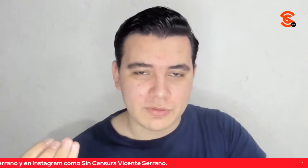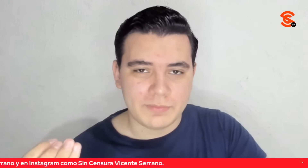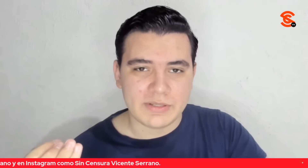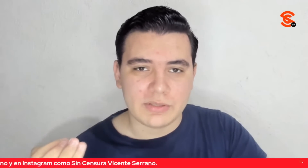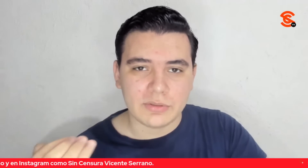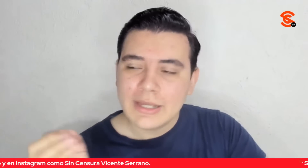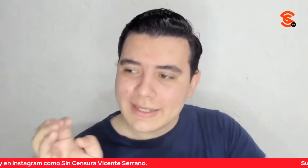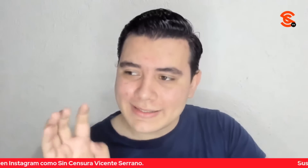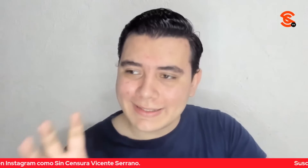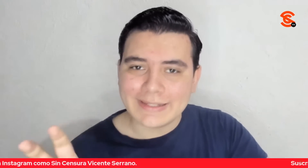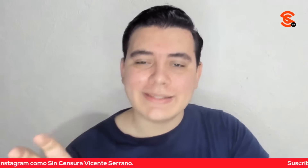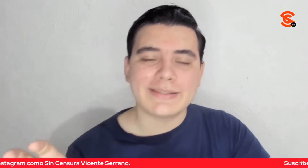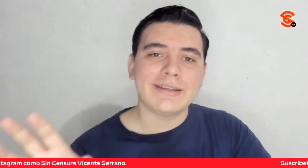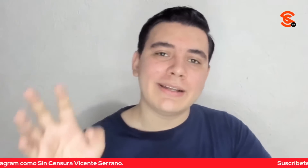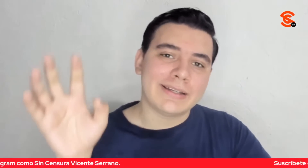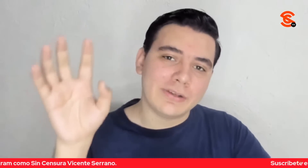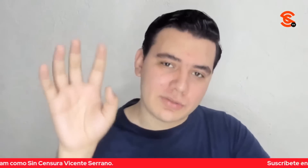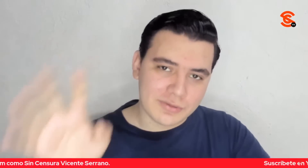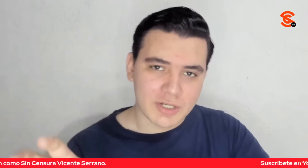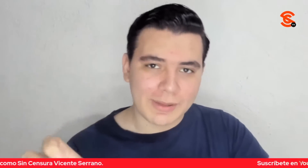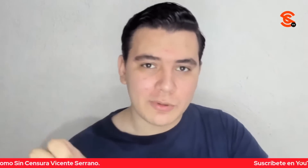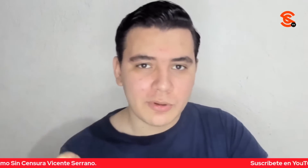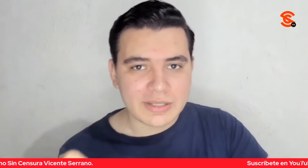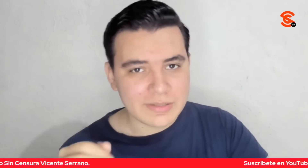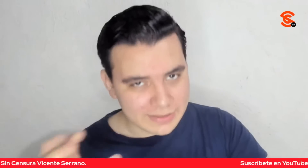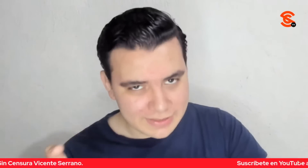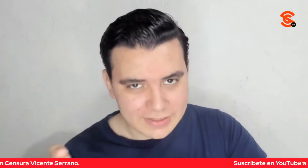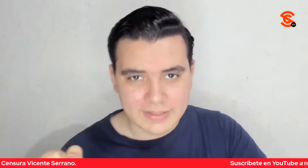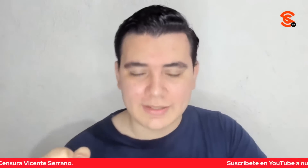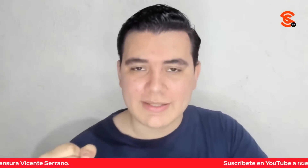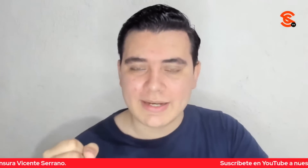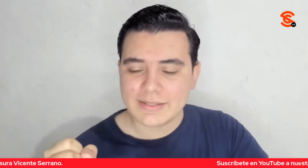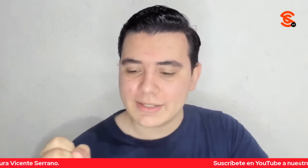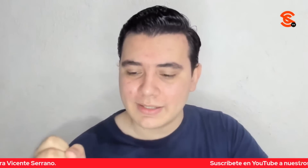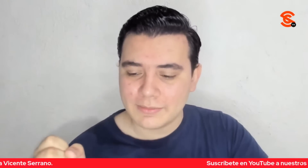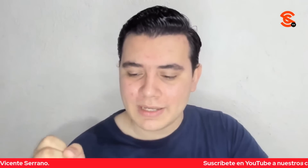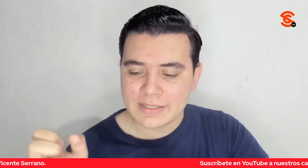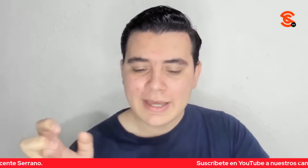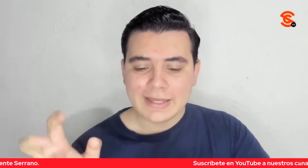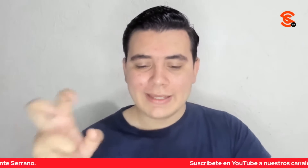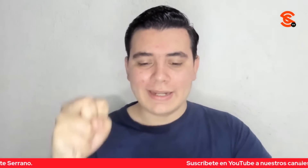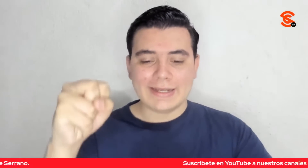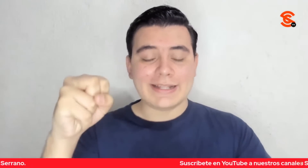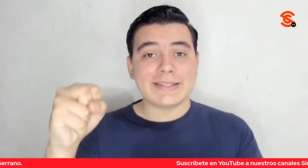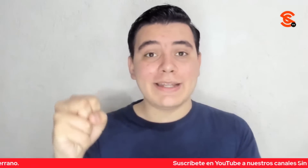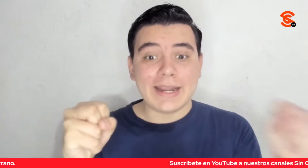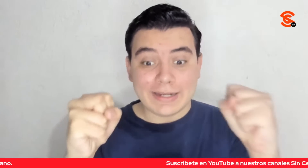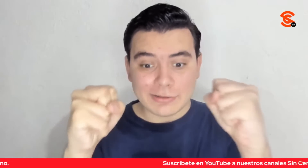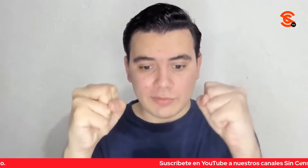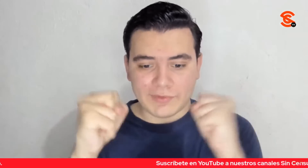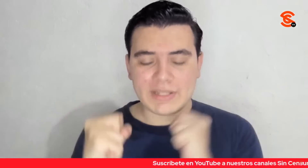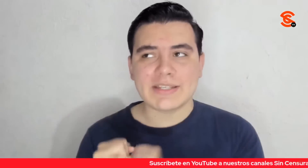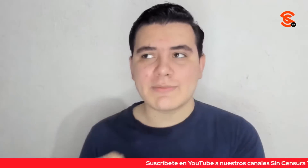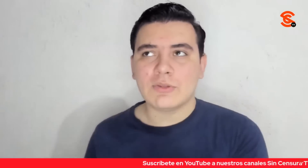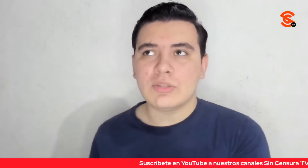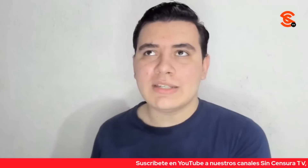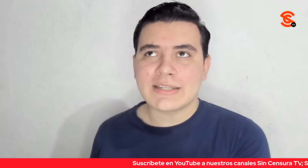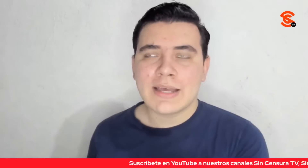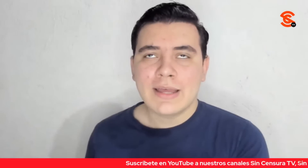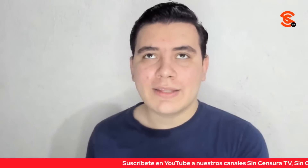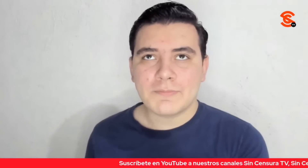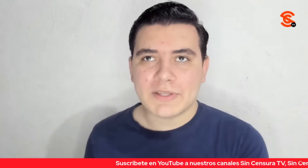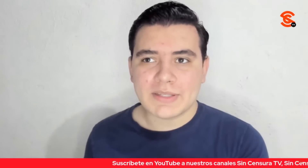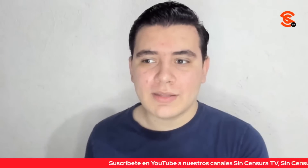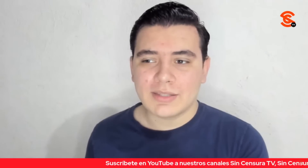por supuesto, que dice en el que los conservadores, es decir, Denise Dresser y demás, quieren cancelar las conferencias